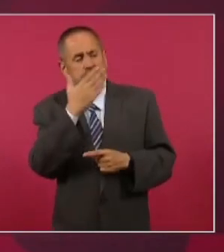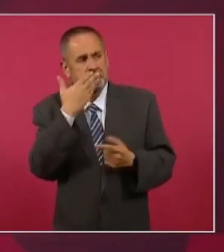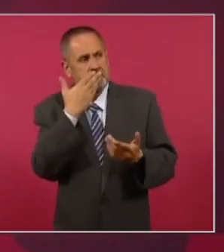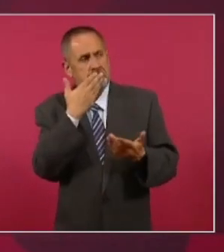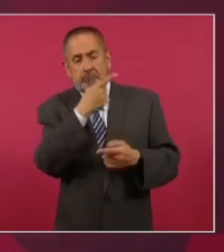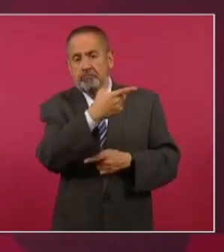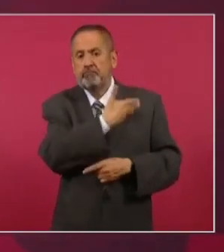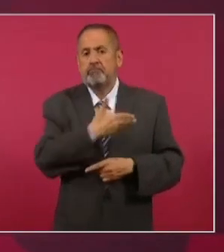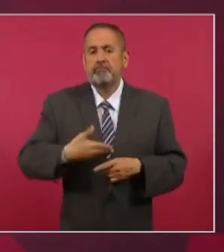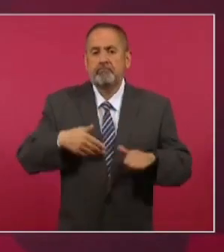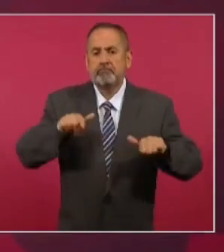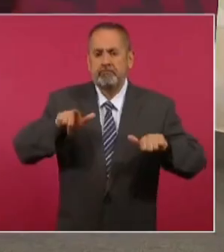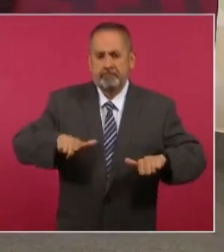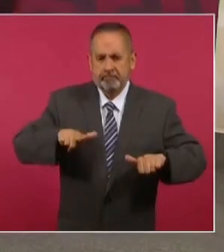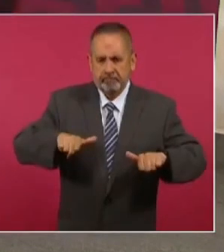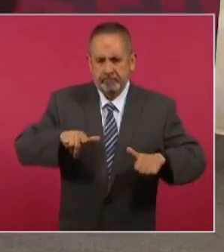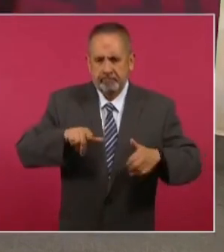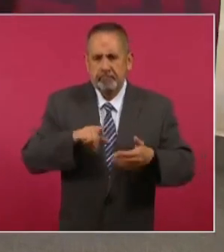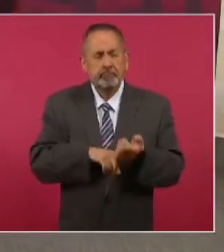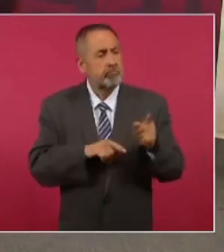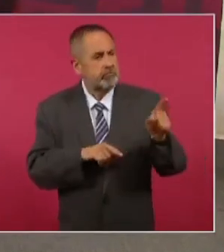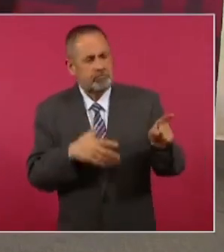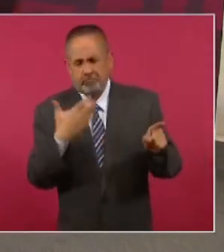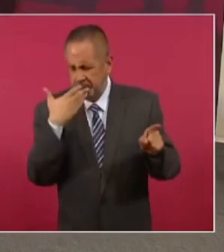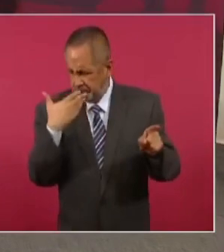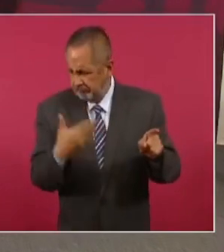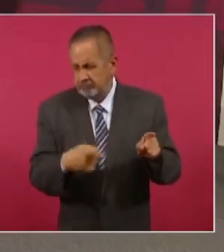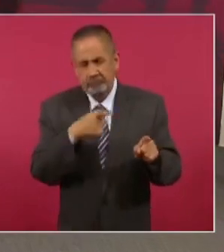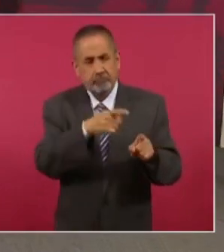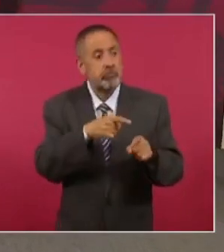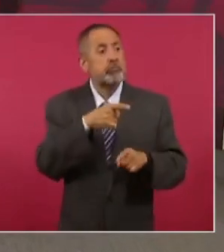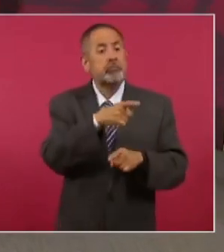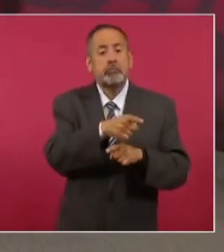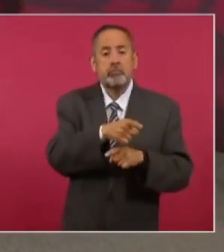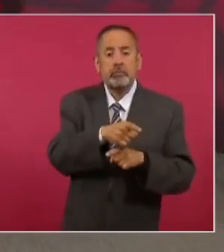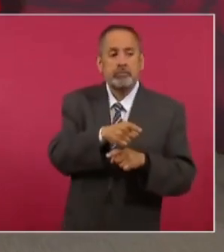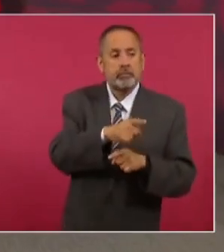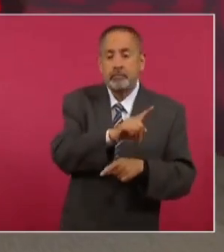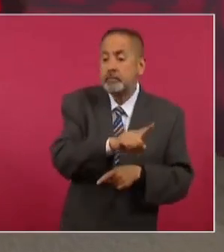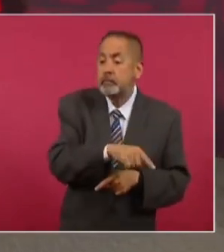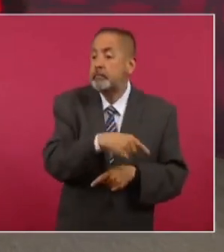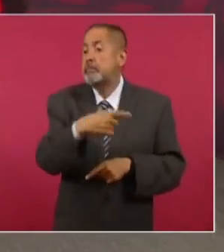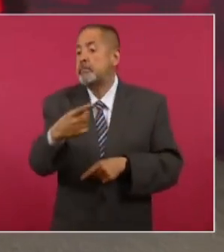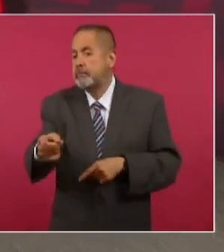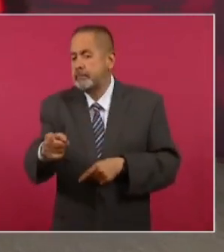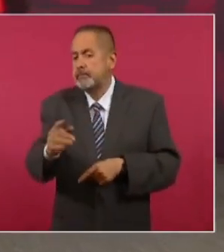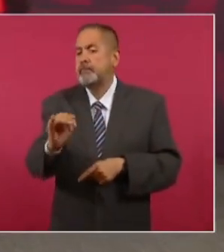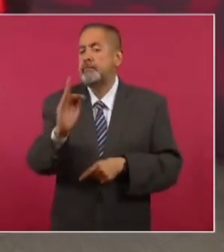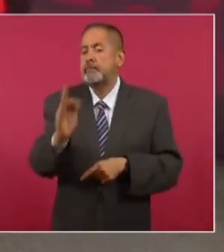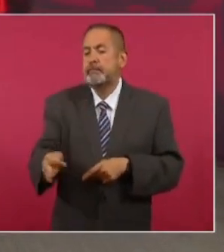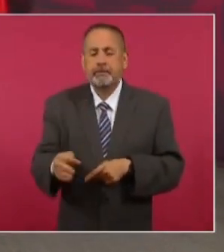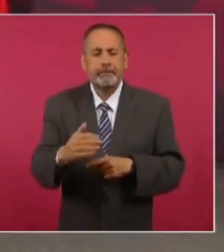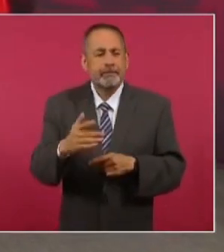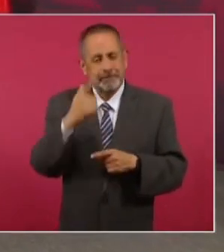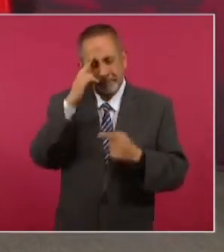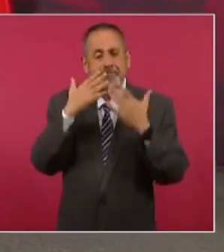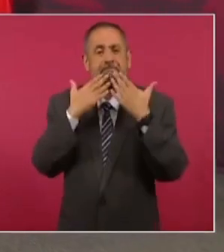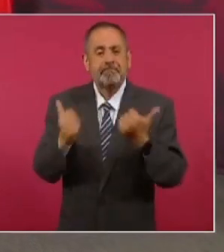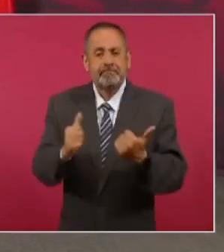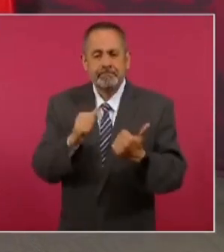el que nunca haya reconocido a Maximiliano